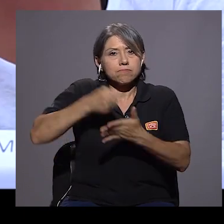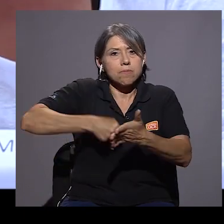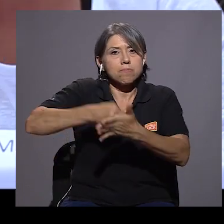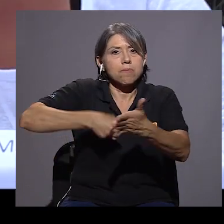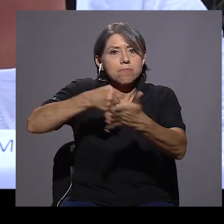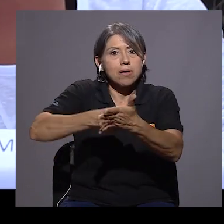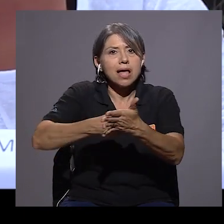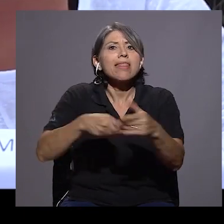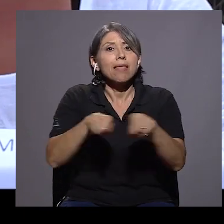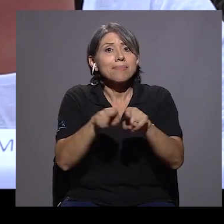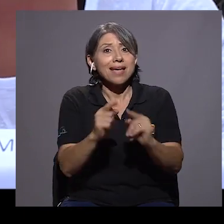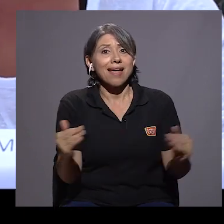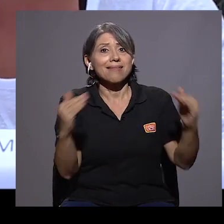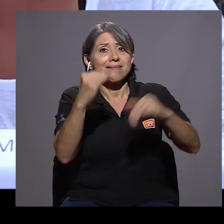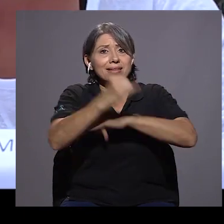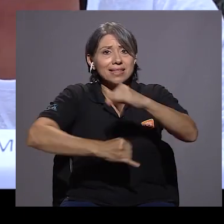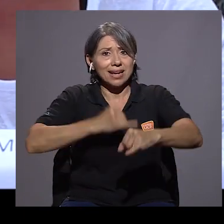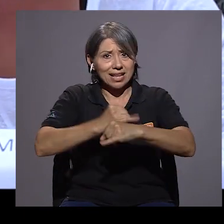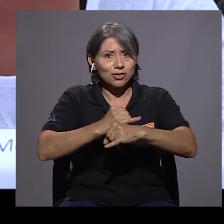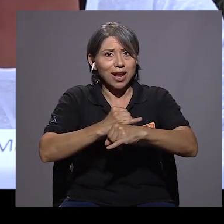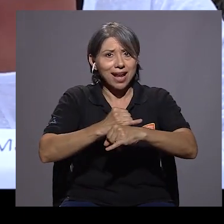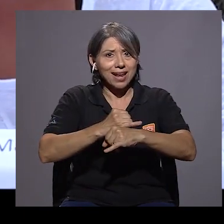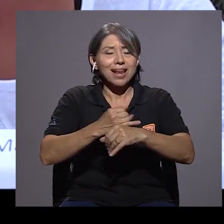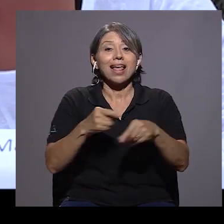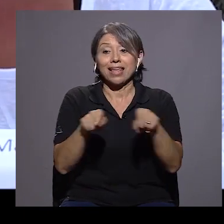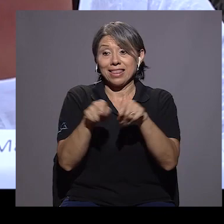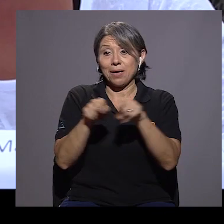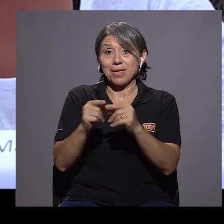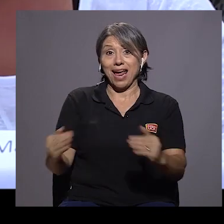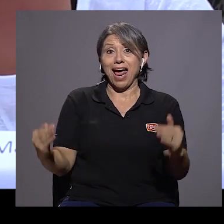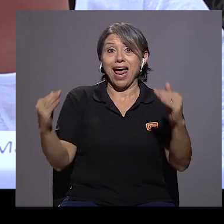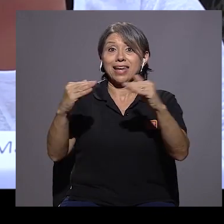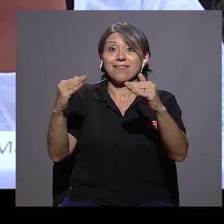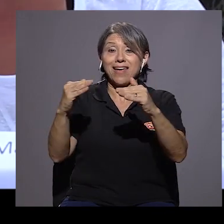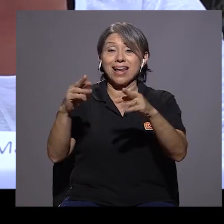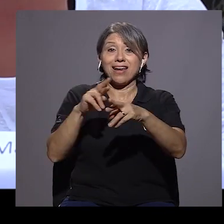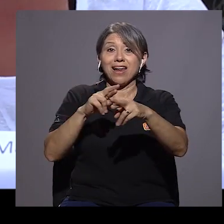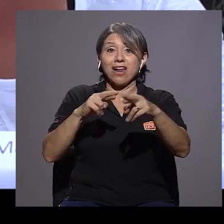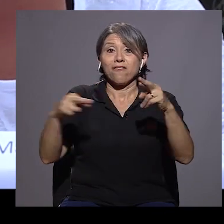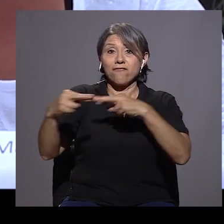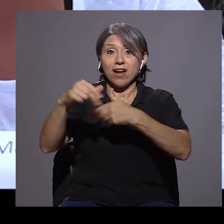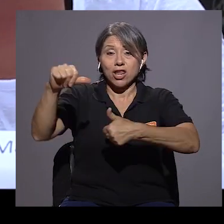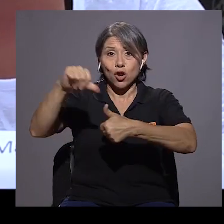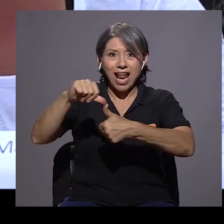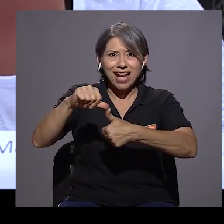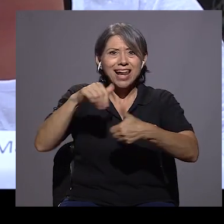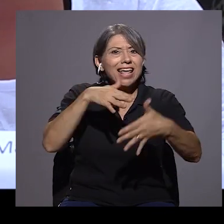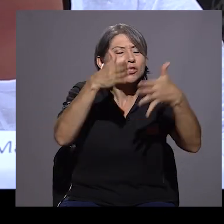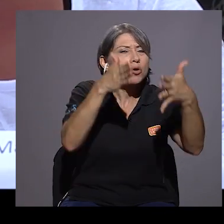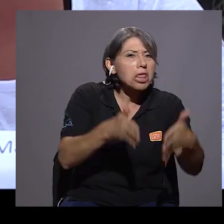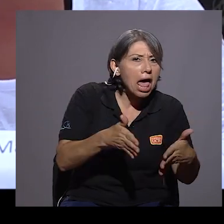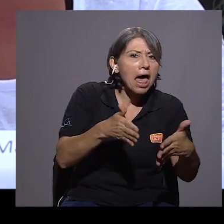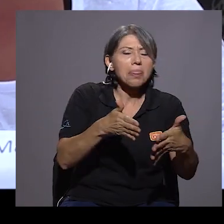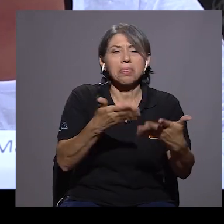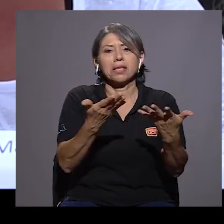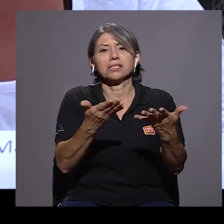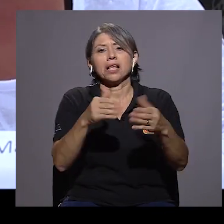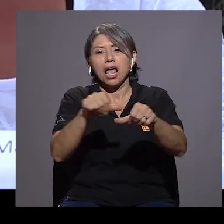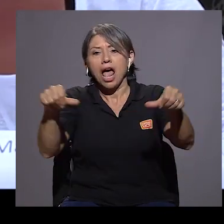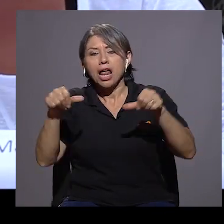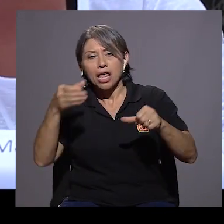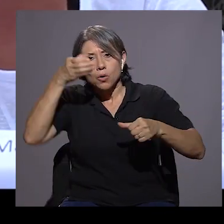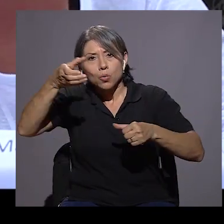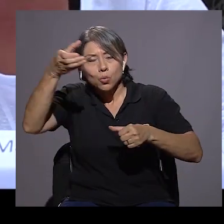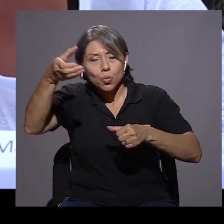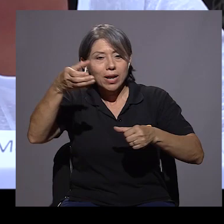esta pelea dentro de un marco internacional en el cual a nivel regional los estudiantes, las estudiantes, el sector de cultura, el sector de salud